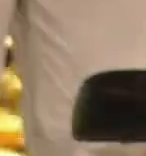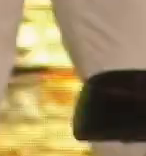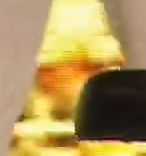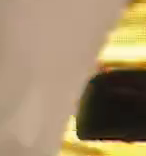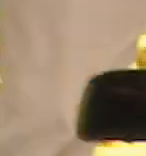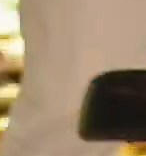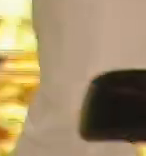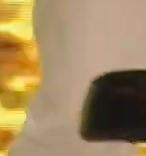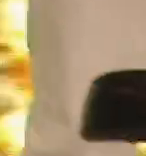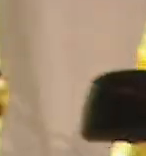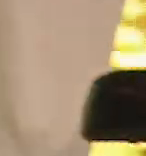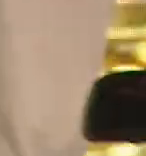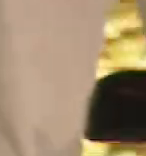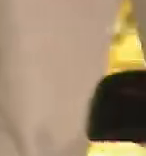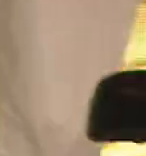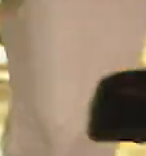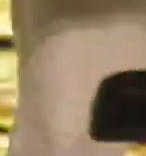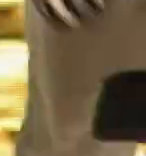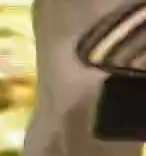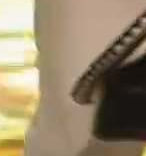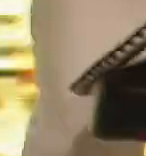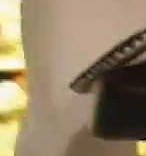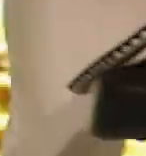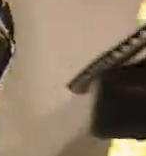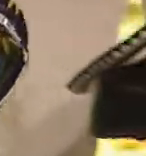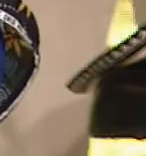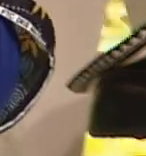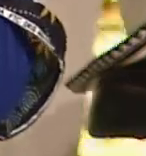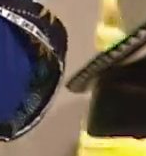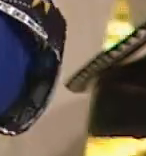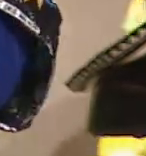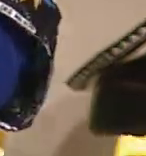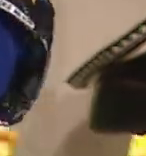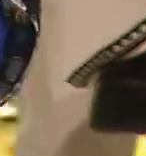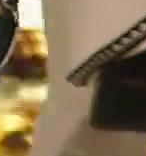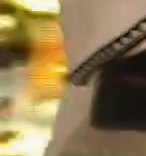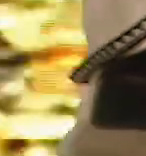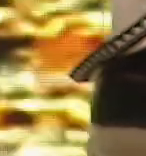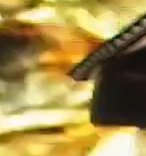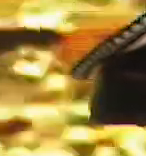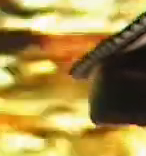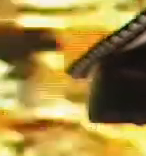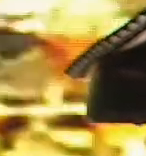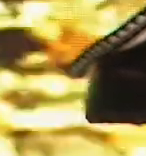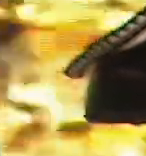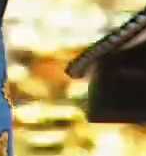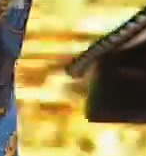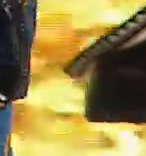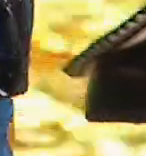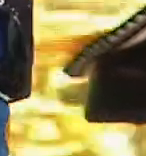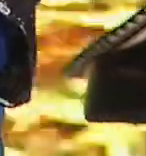músicos y esos músicos estuvieron viviendo aquí en Colombia, a Bogotá, y